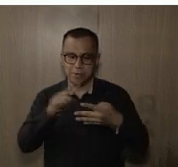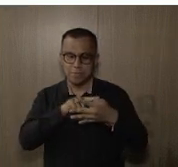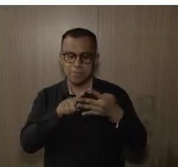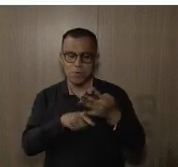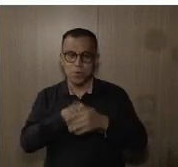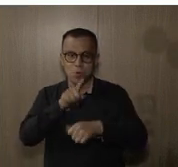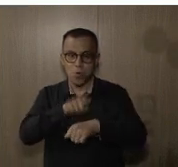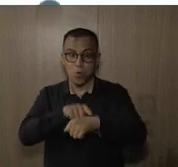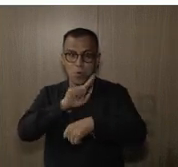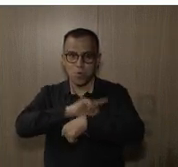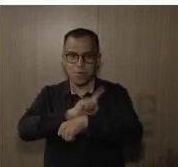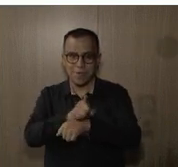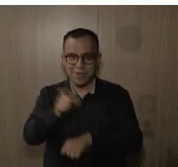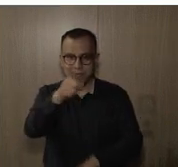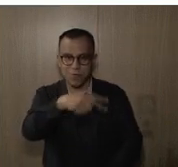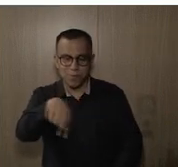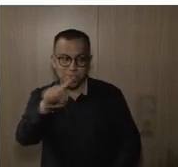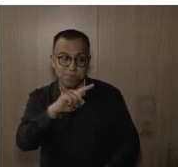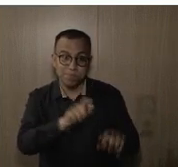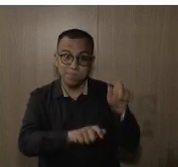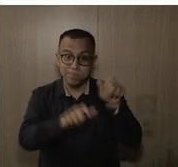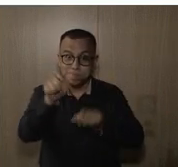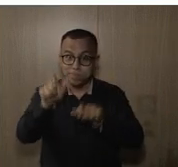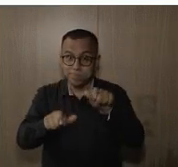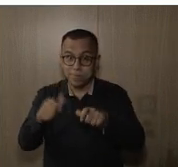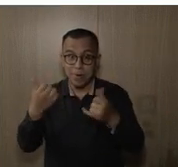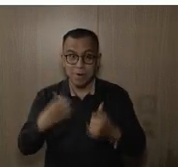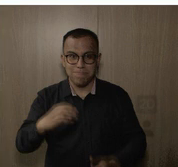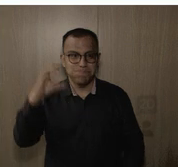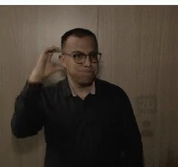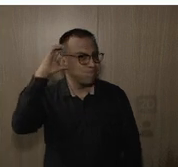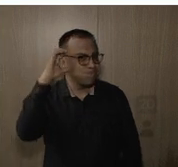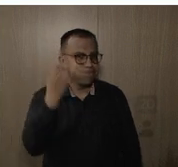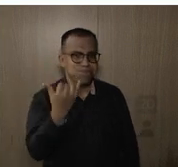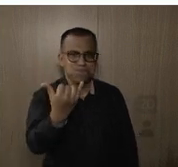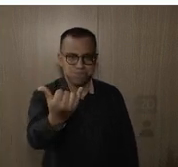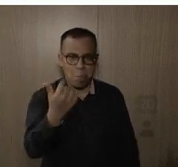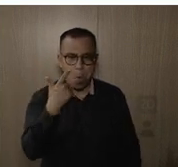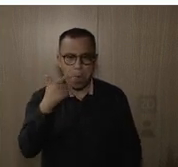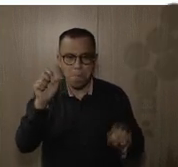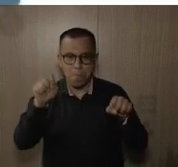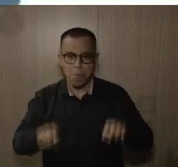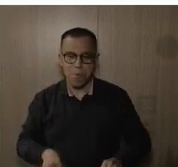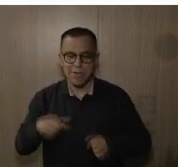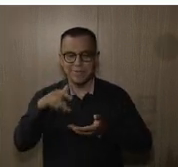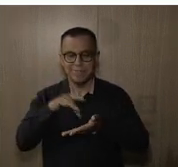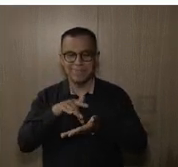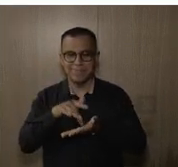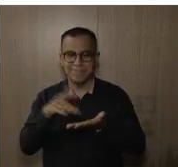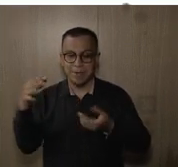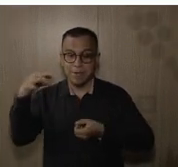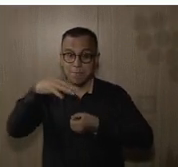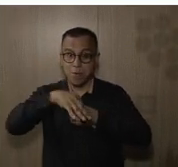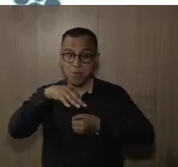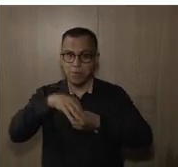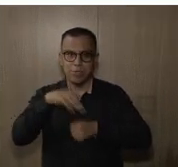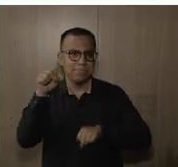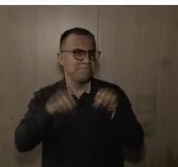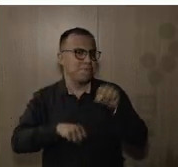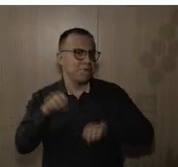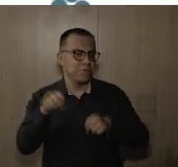minuto para que todas las personas conectadas en este momento puedan votar. Recuerden las